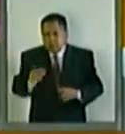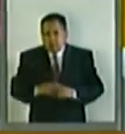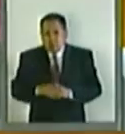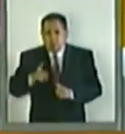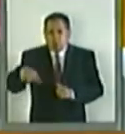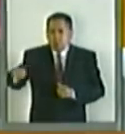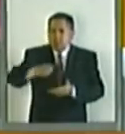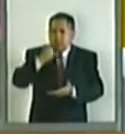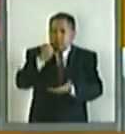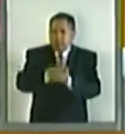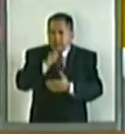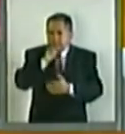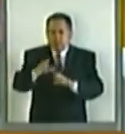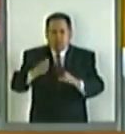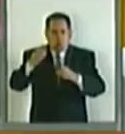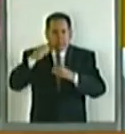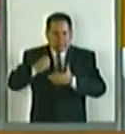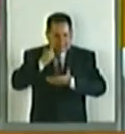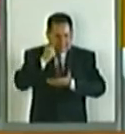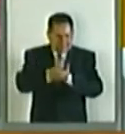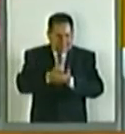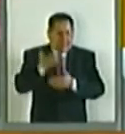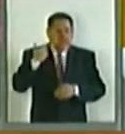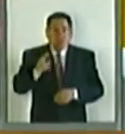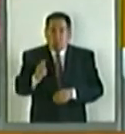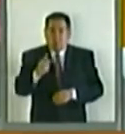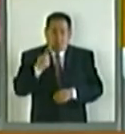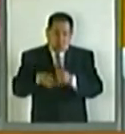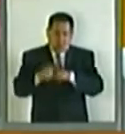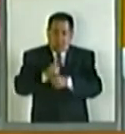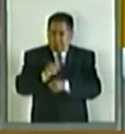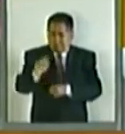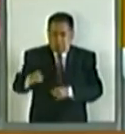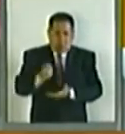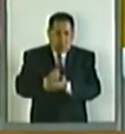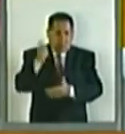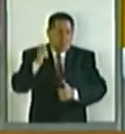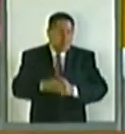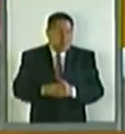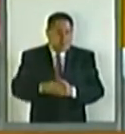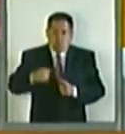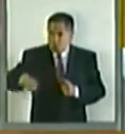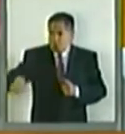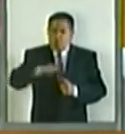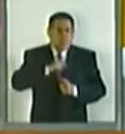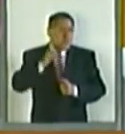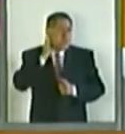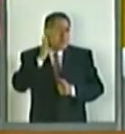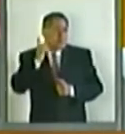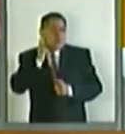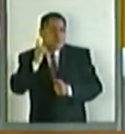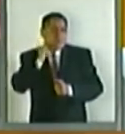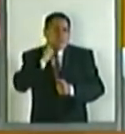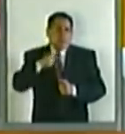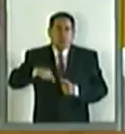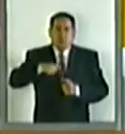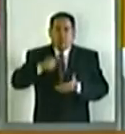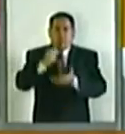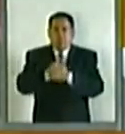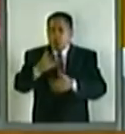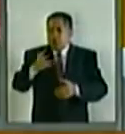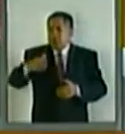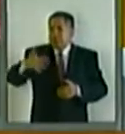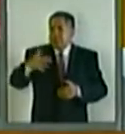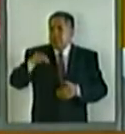lo aprobaron en el paquete económico en noviembre del año pasado. Aprobamos en las cámaras, 415 votos